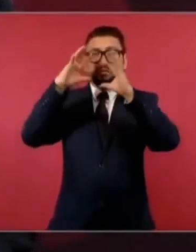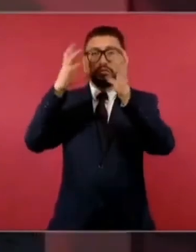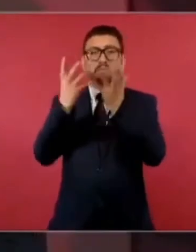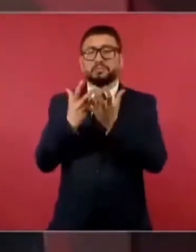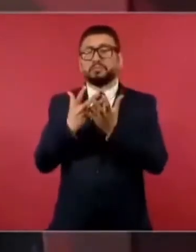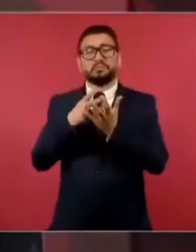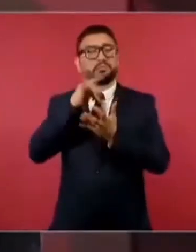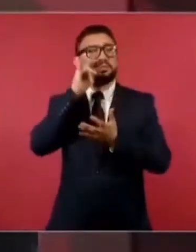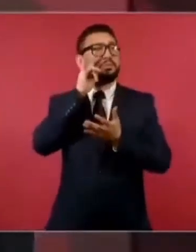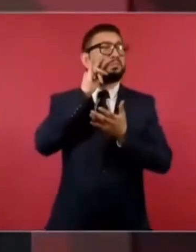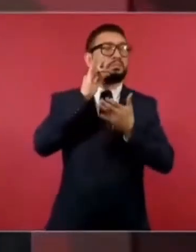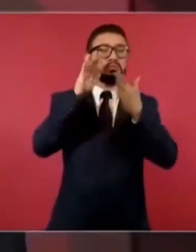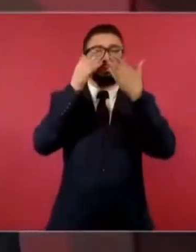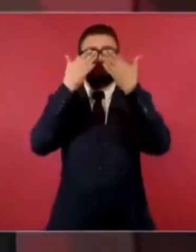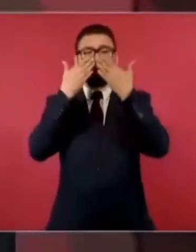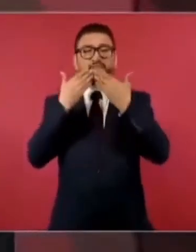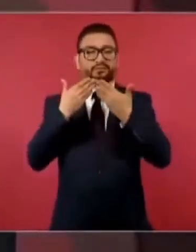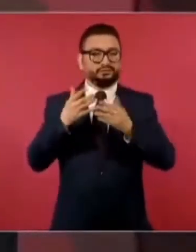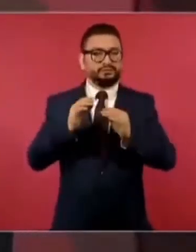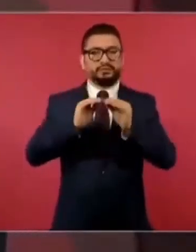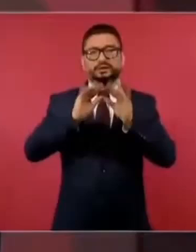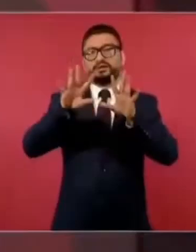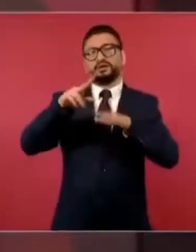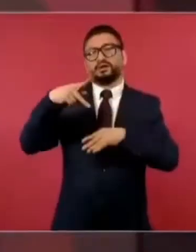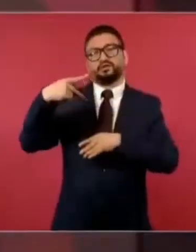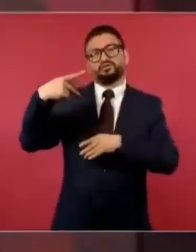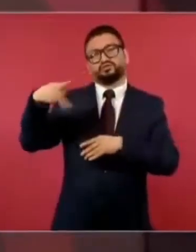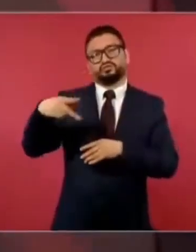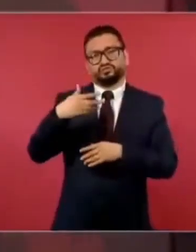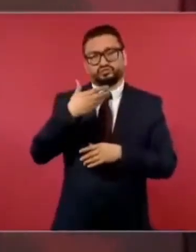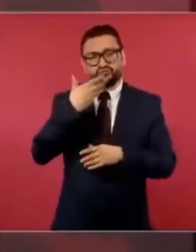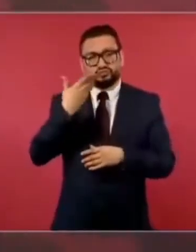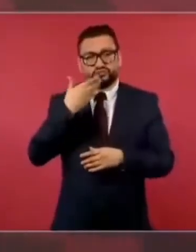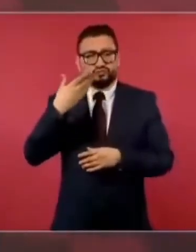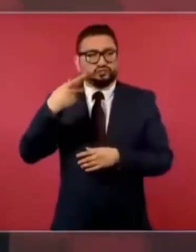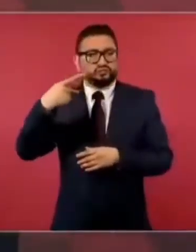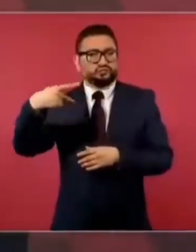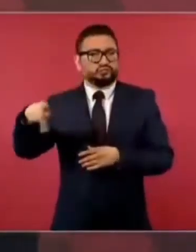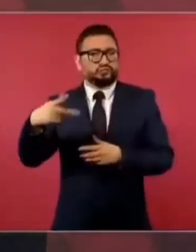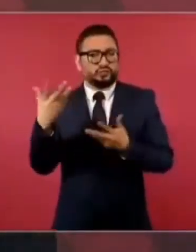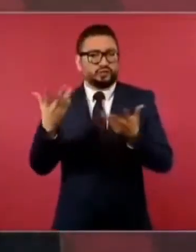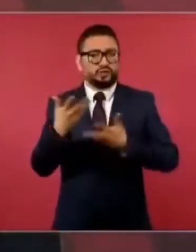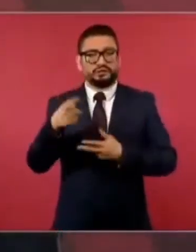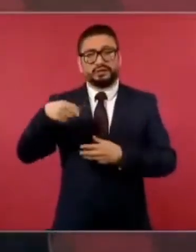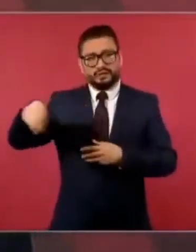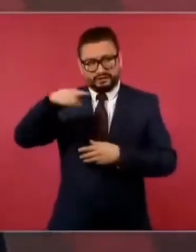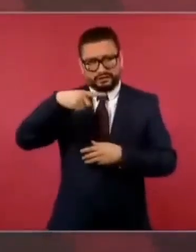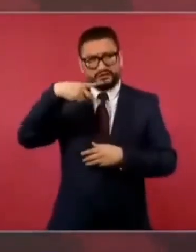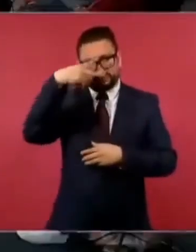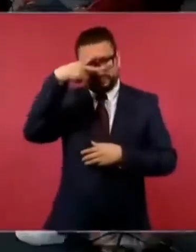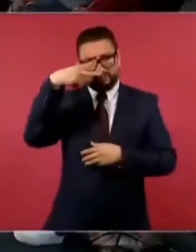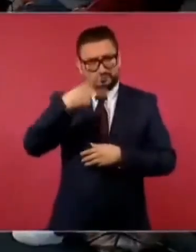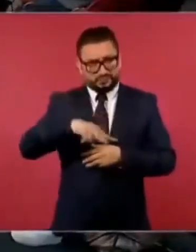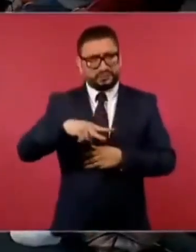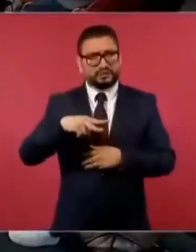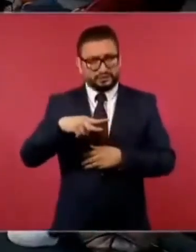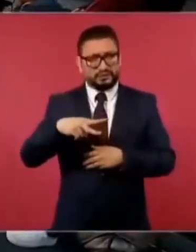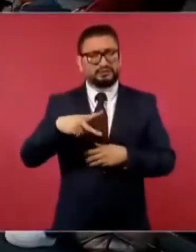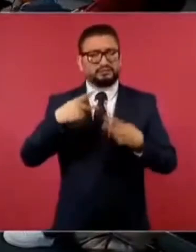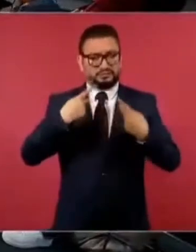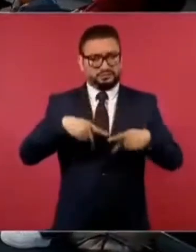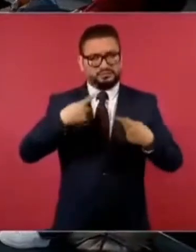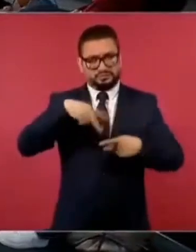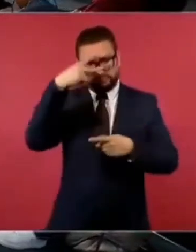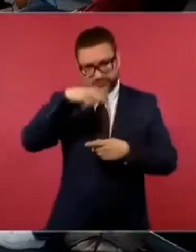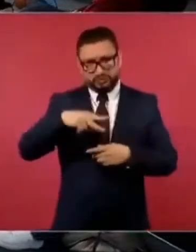que desde luego es parte de nuestro país. Ellos son mexicanos con todos